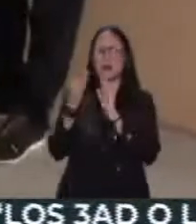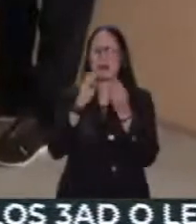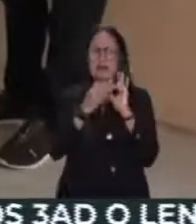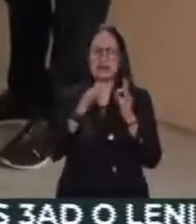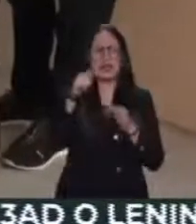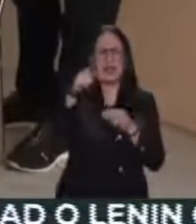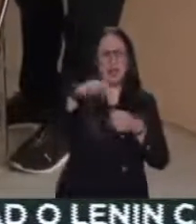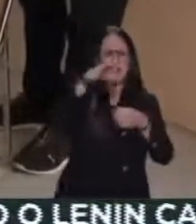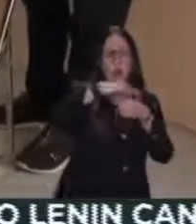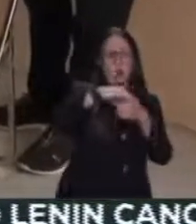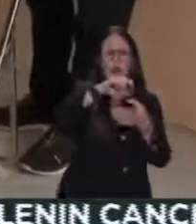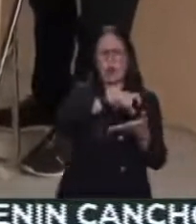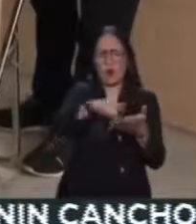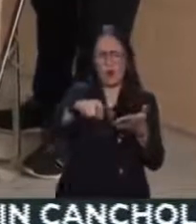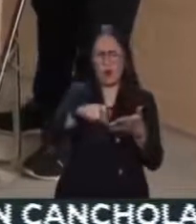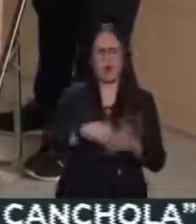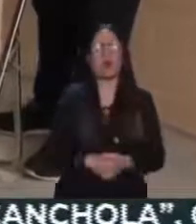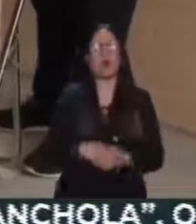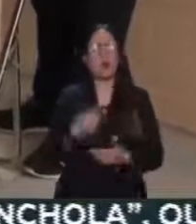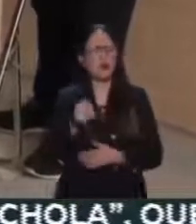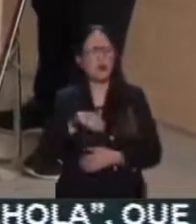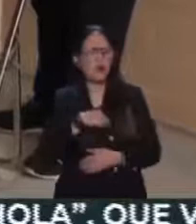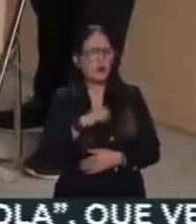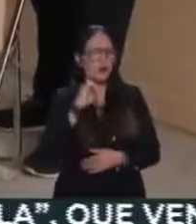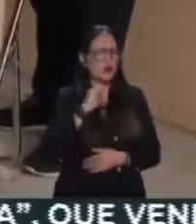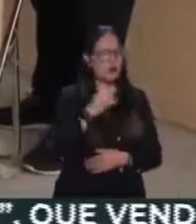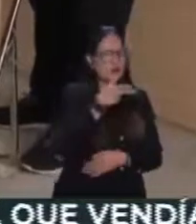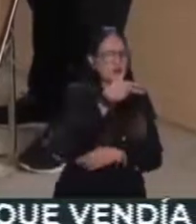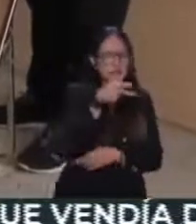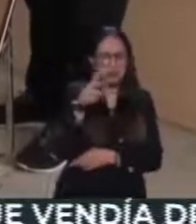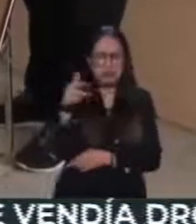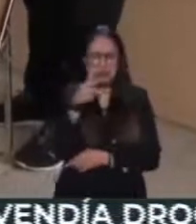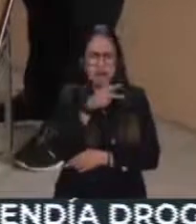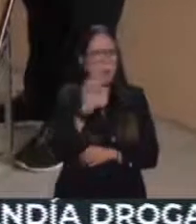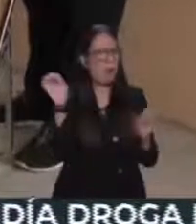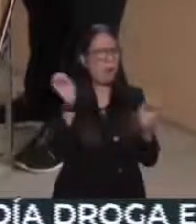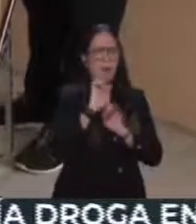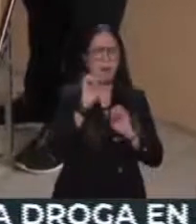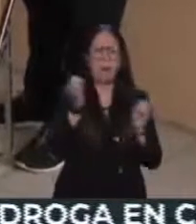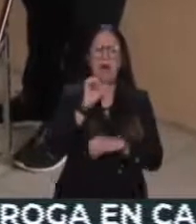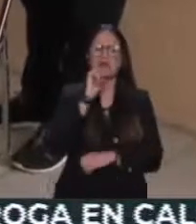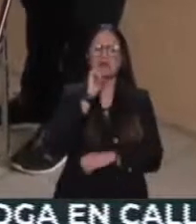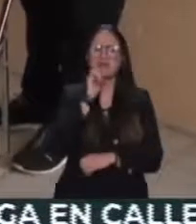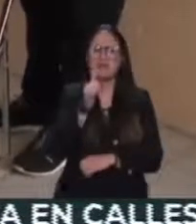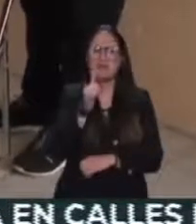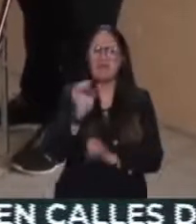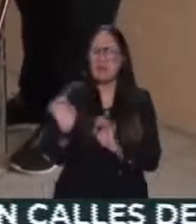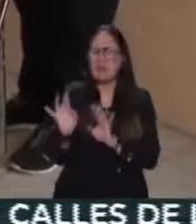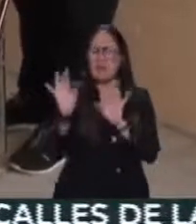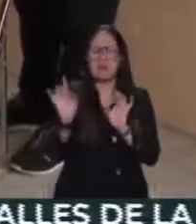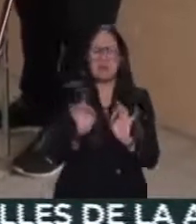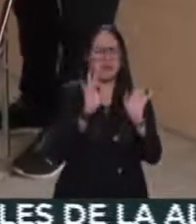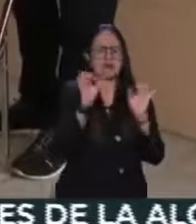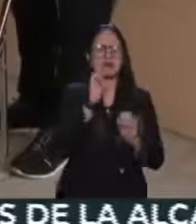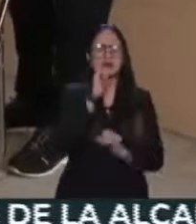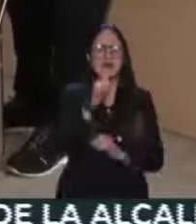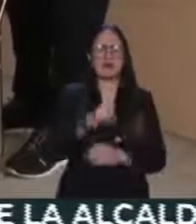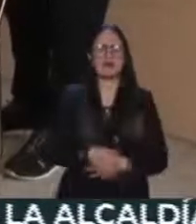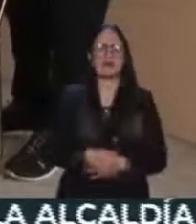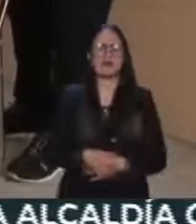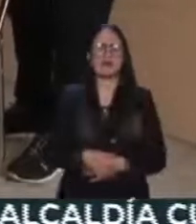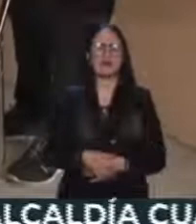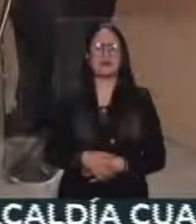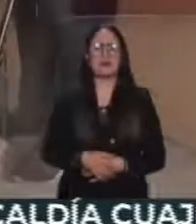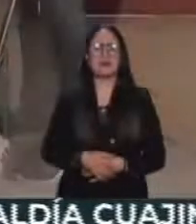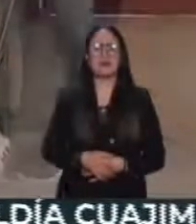votos. Cuando llegamos ahí a levantar un poco de imagen, pues la verdad es que no nos percatamos de ningún incidente. Pero pues bueno, todo